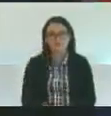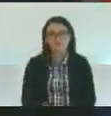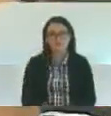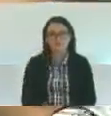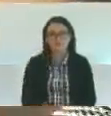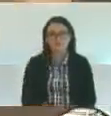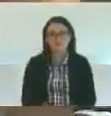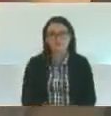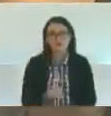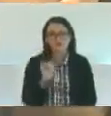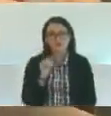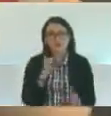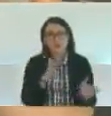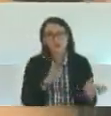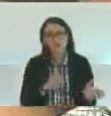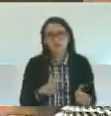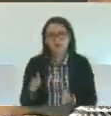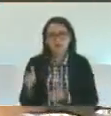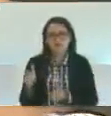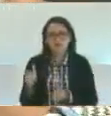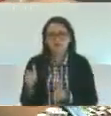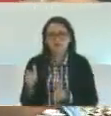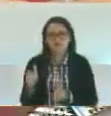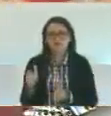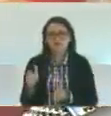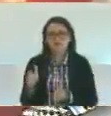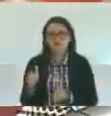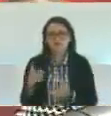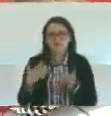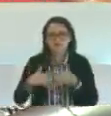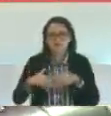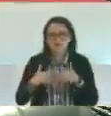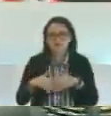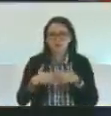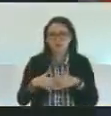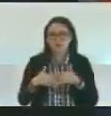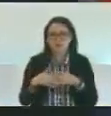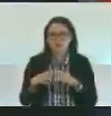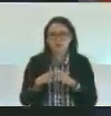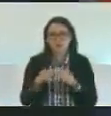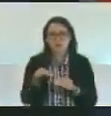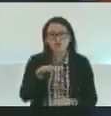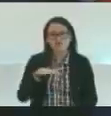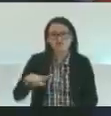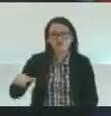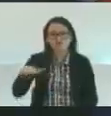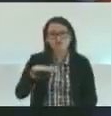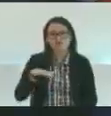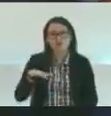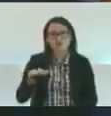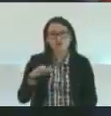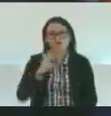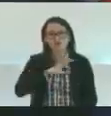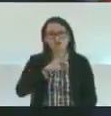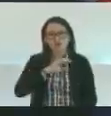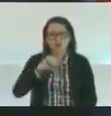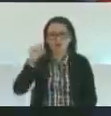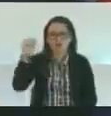Es el plan para levantar productivamente toda la región de Guayana